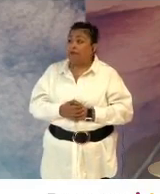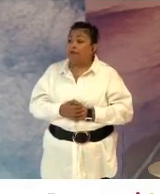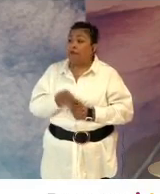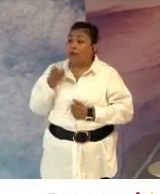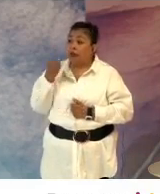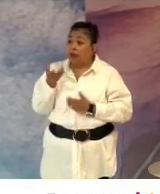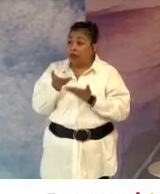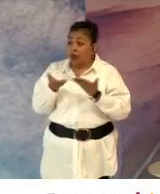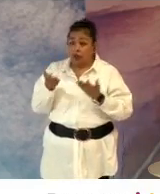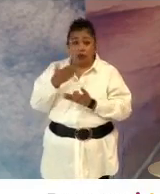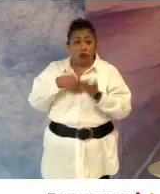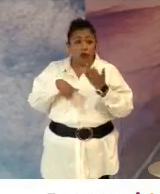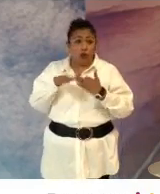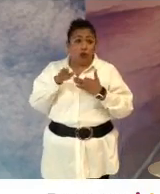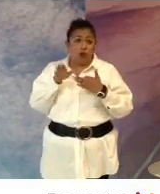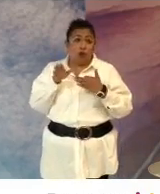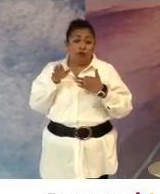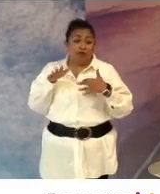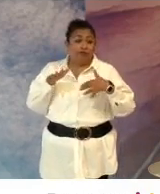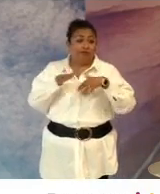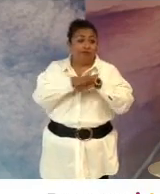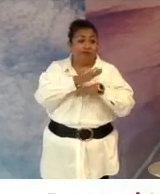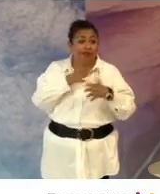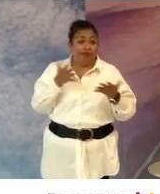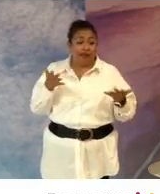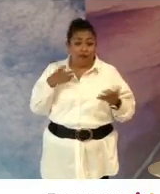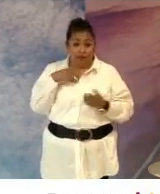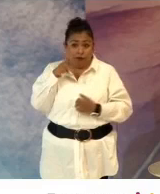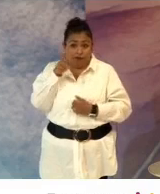donde estamos yendo todos. Y